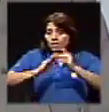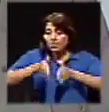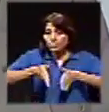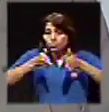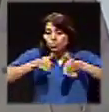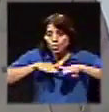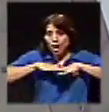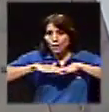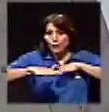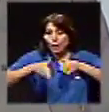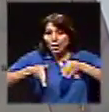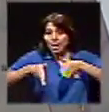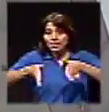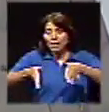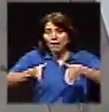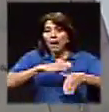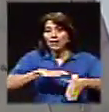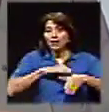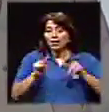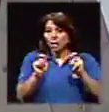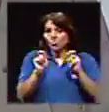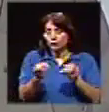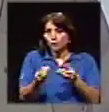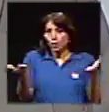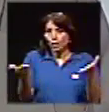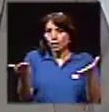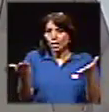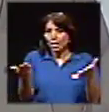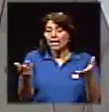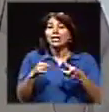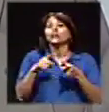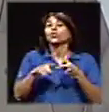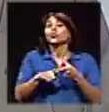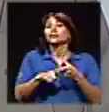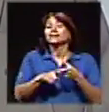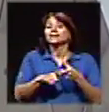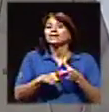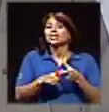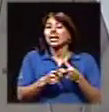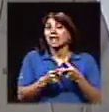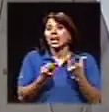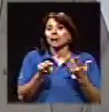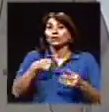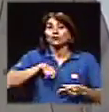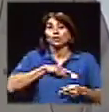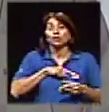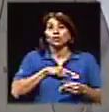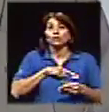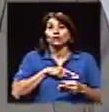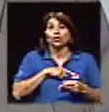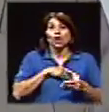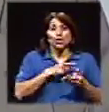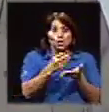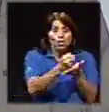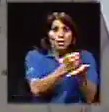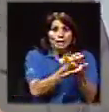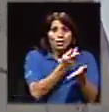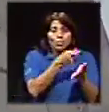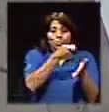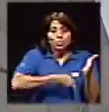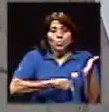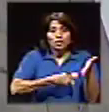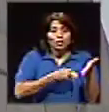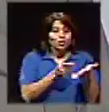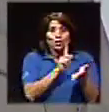pública, etcétera? Entonces, el déficit, estamos gastando mucho más de lo que recibimos en impuestos, a pesar de que no